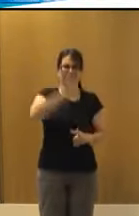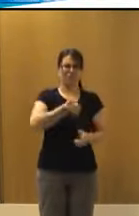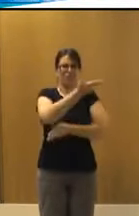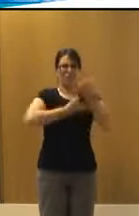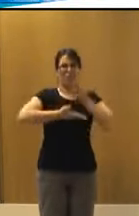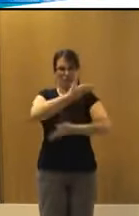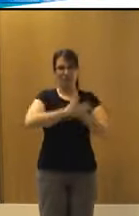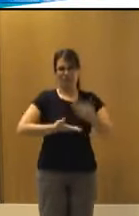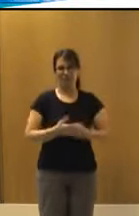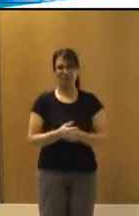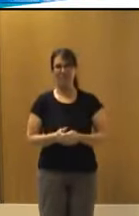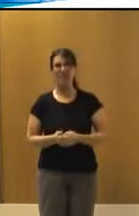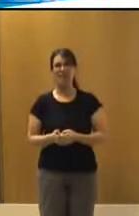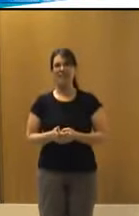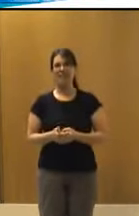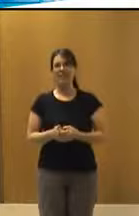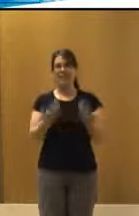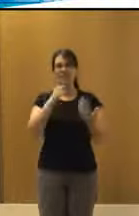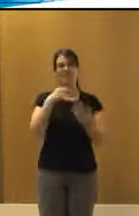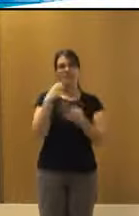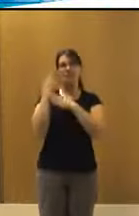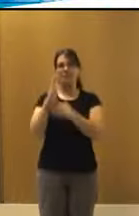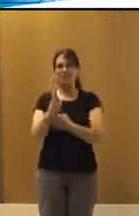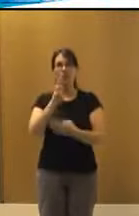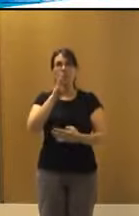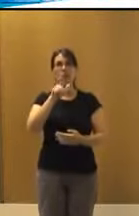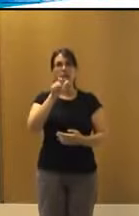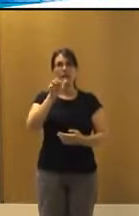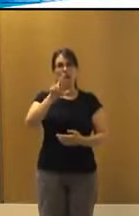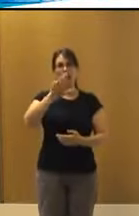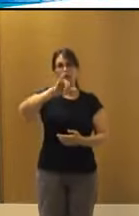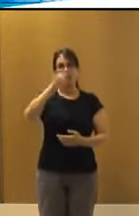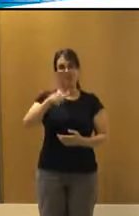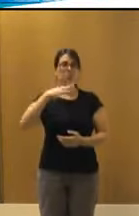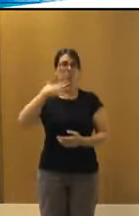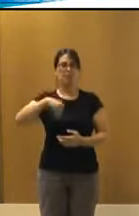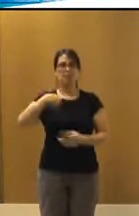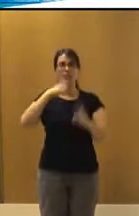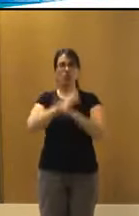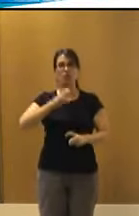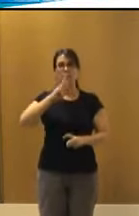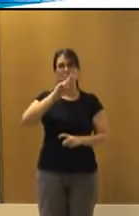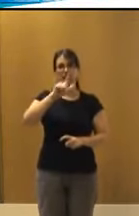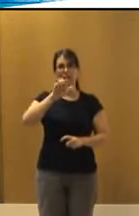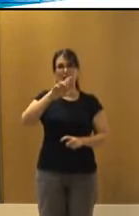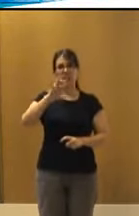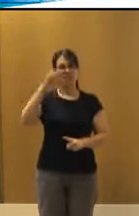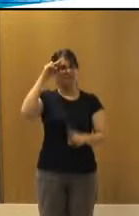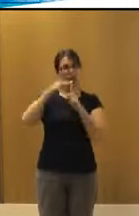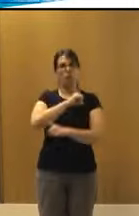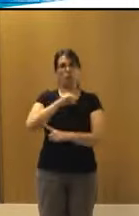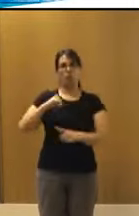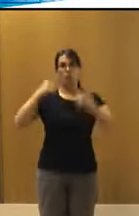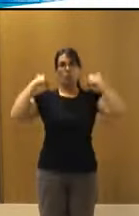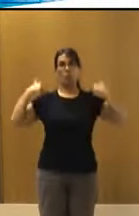llevamos ya muchos años colaborando con vosotros. Y en representación de Pilar Rodríguez, que es la presidenta de la Fundación Pilares